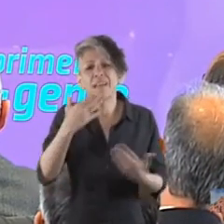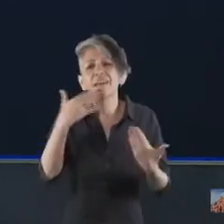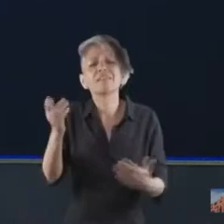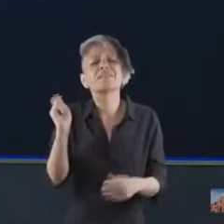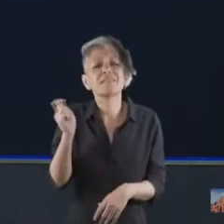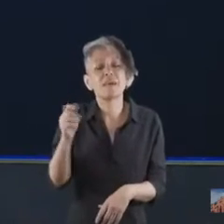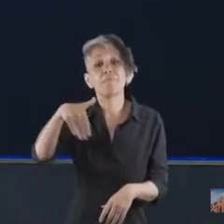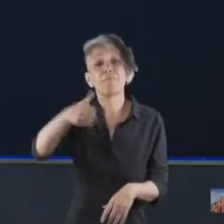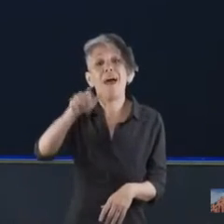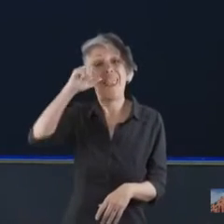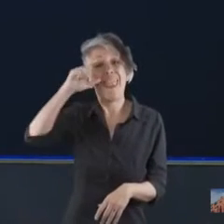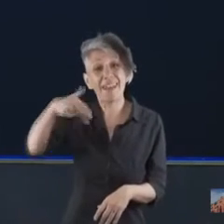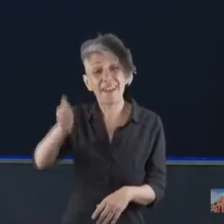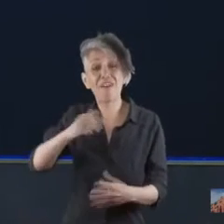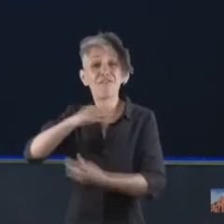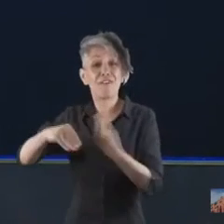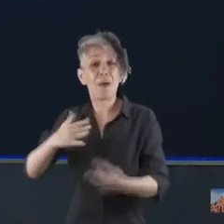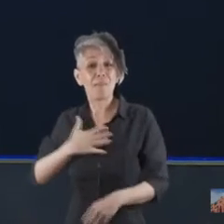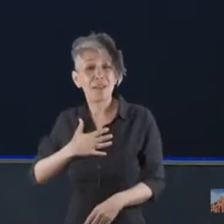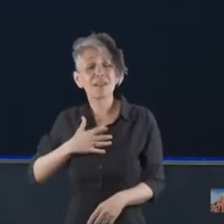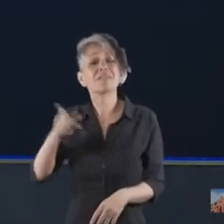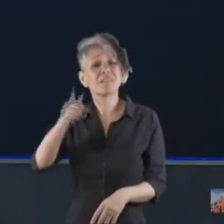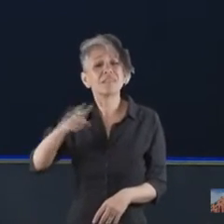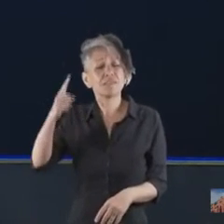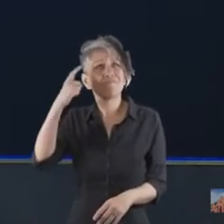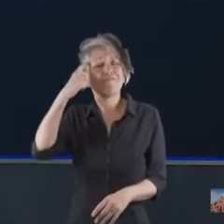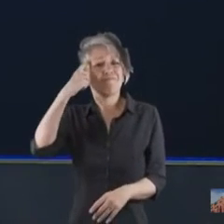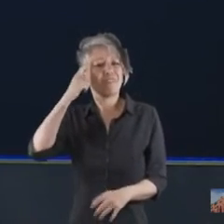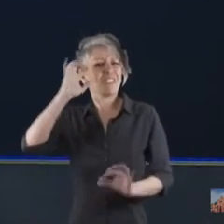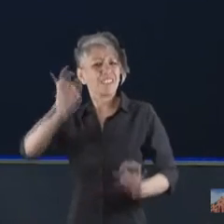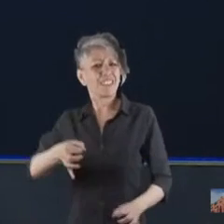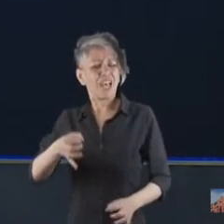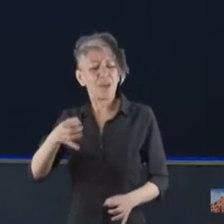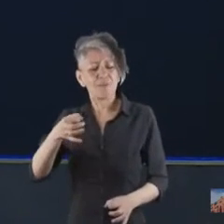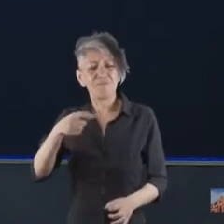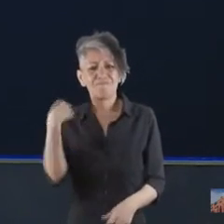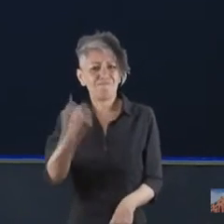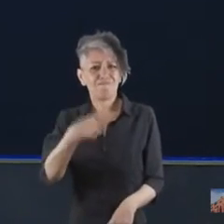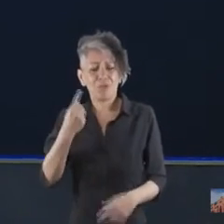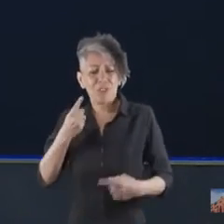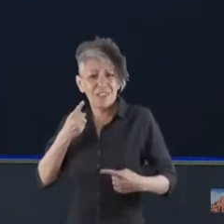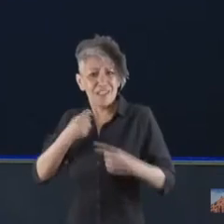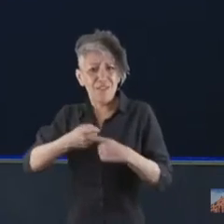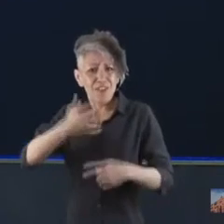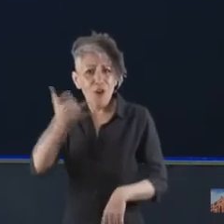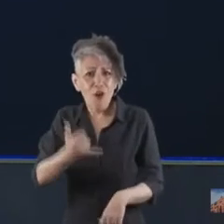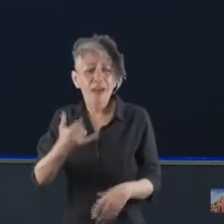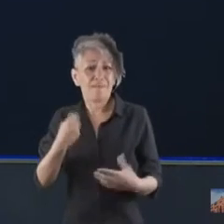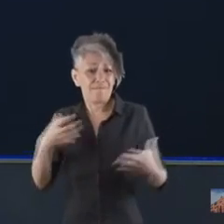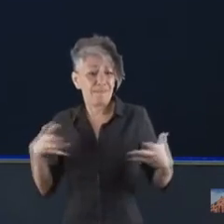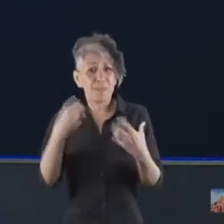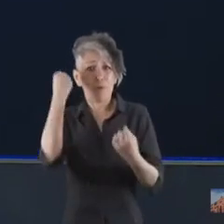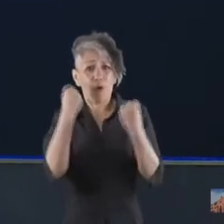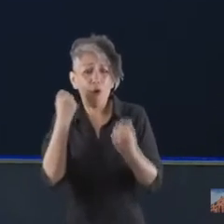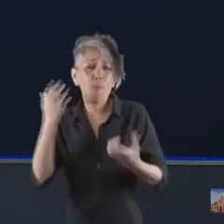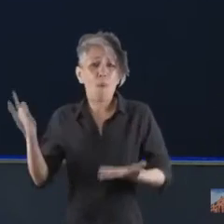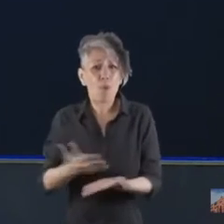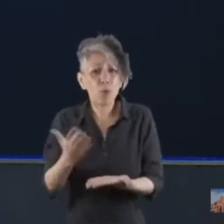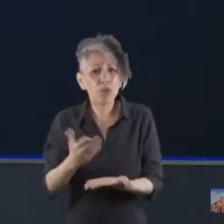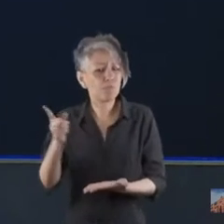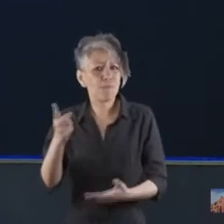que conscientes del desafío que nos toca encarar como equipo económico y productivo no dudaron en